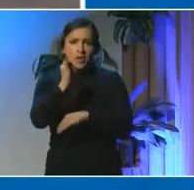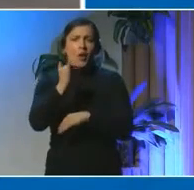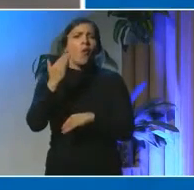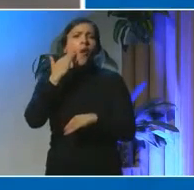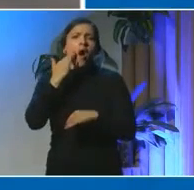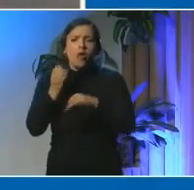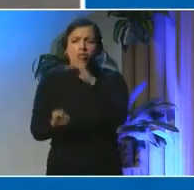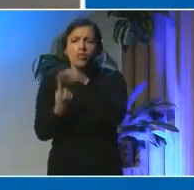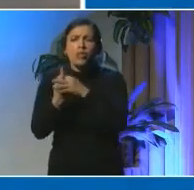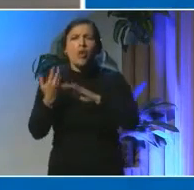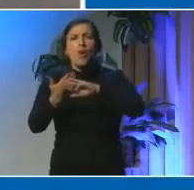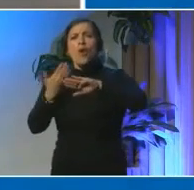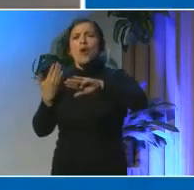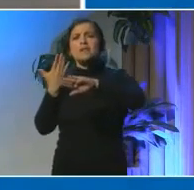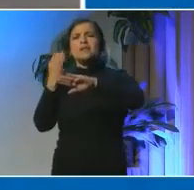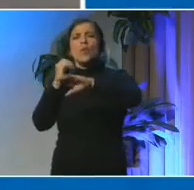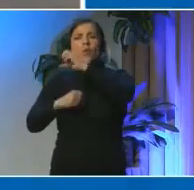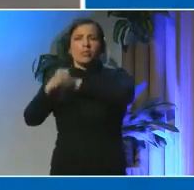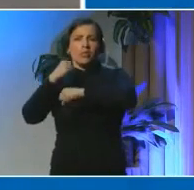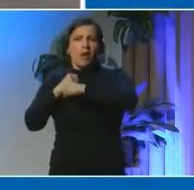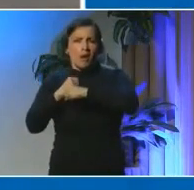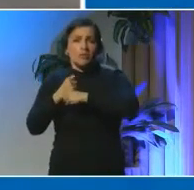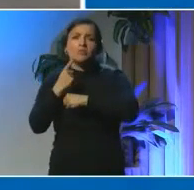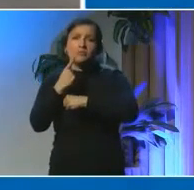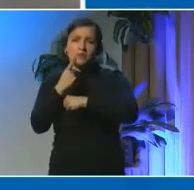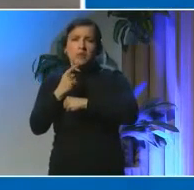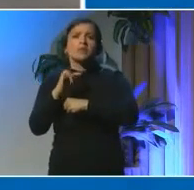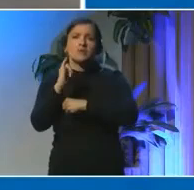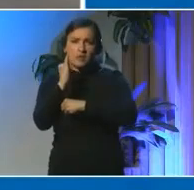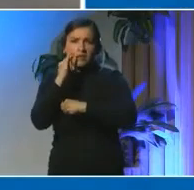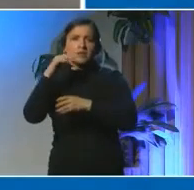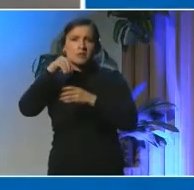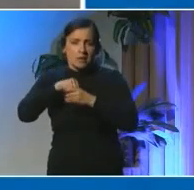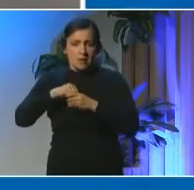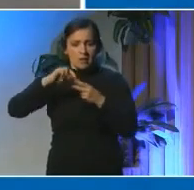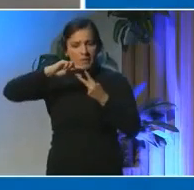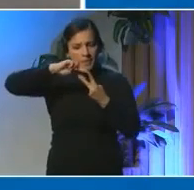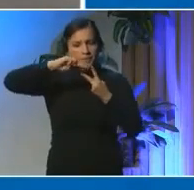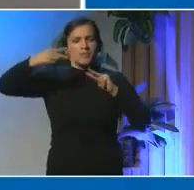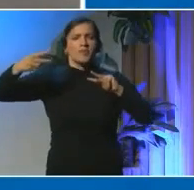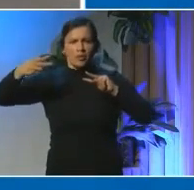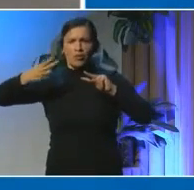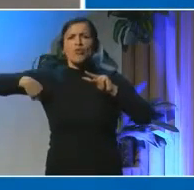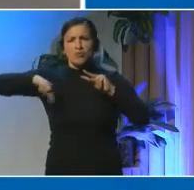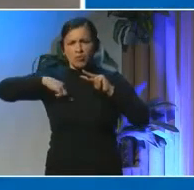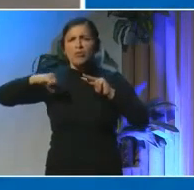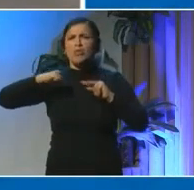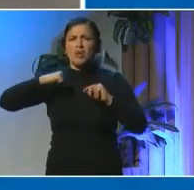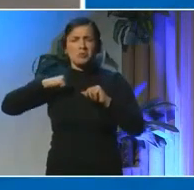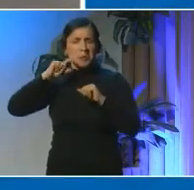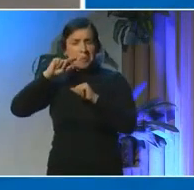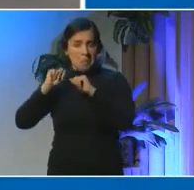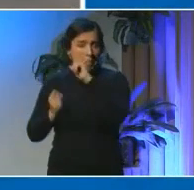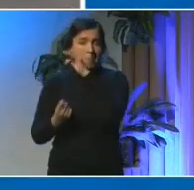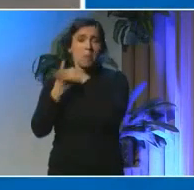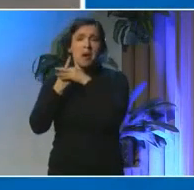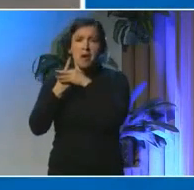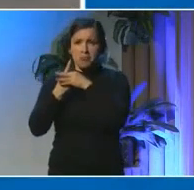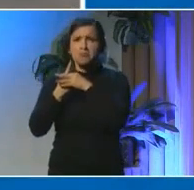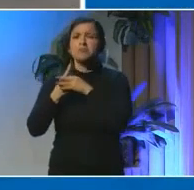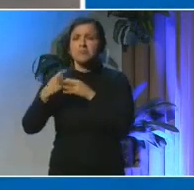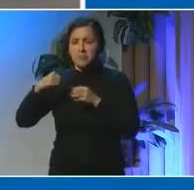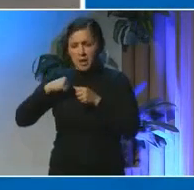años podría decir que la sostenibilidad nació dentro del ADN nosotros tenemos más allá de la